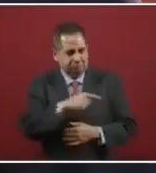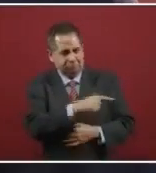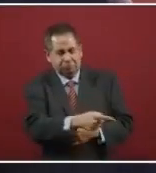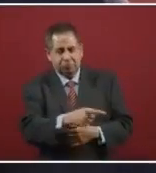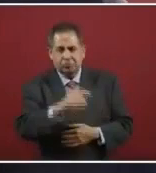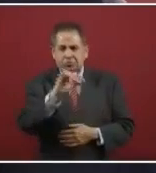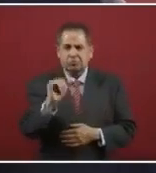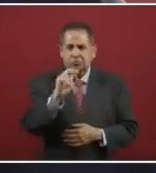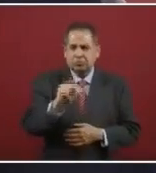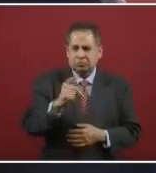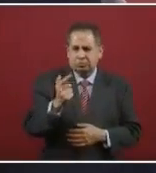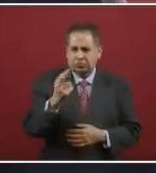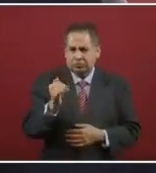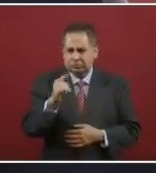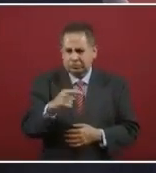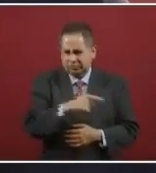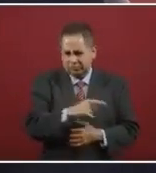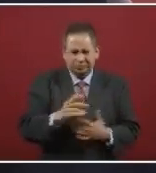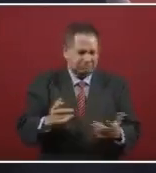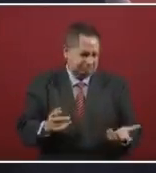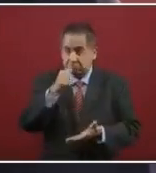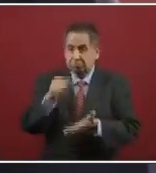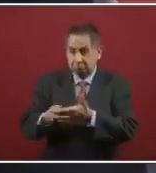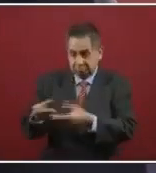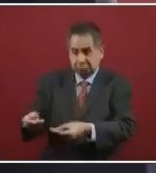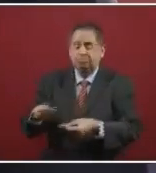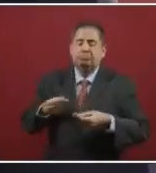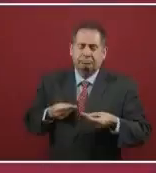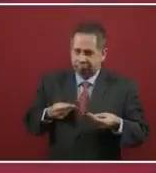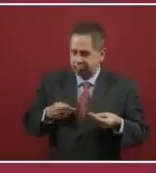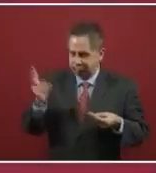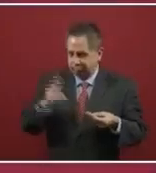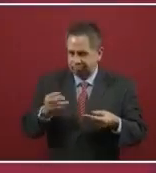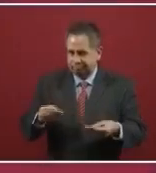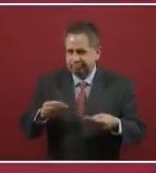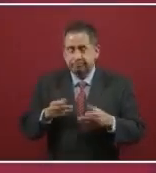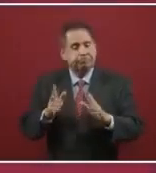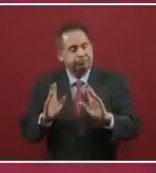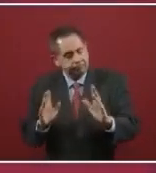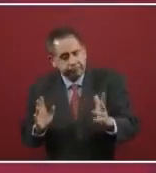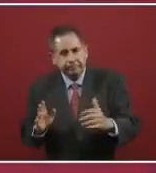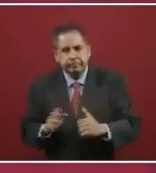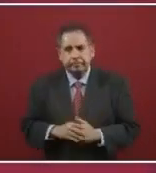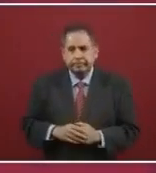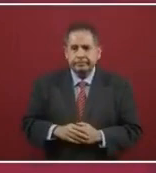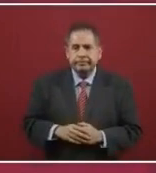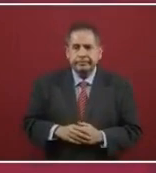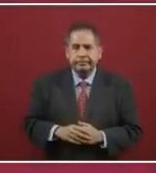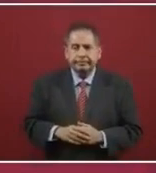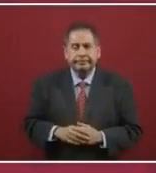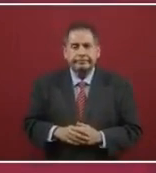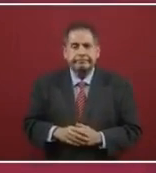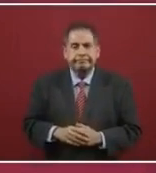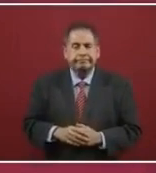Juan Gabriel, y me entregó una, pero